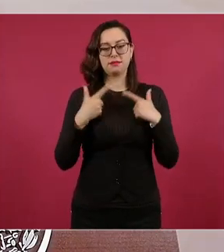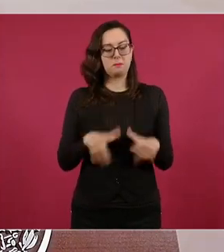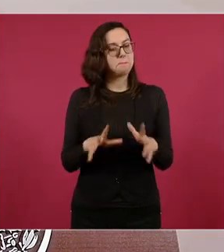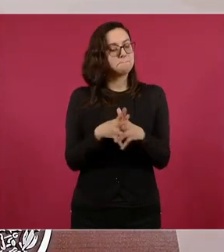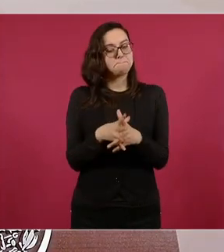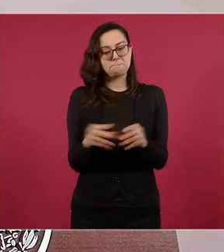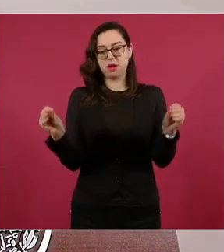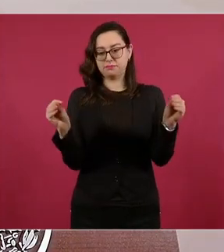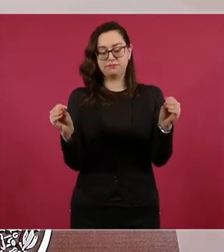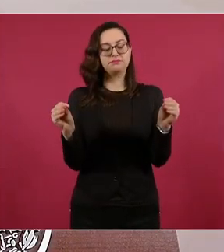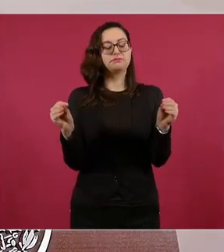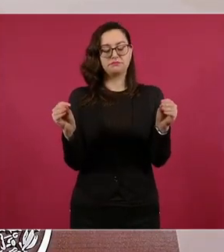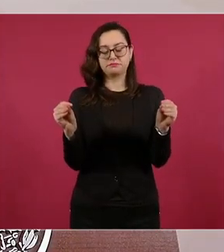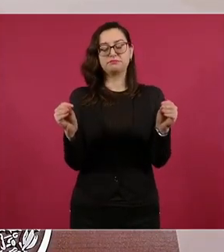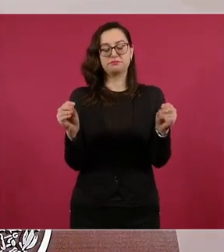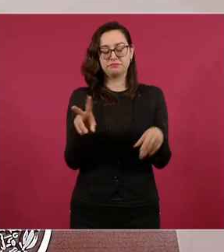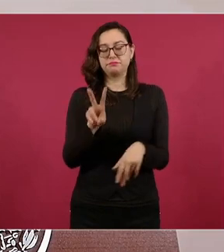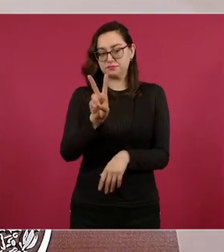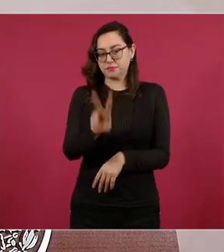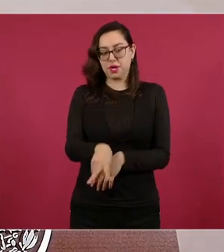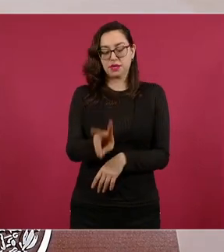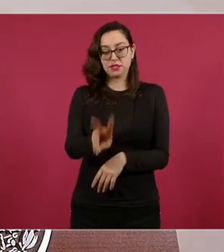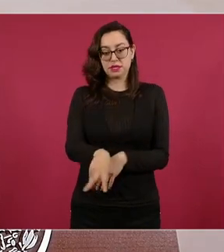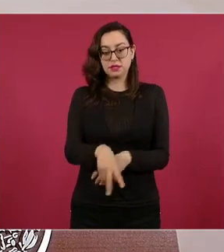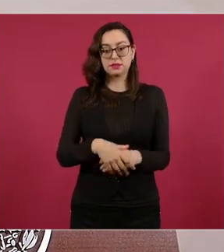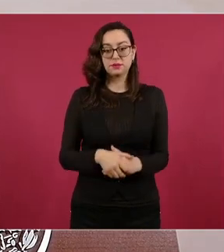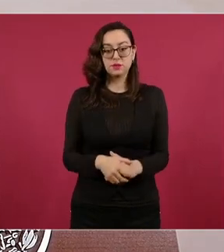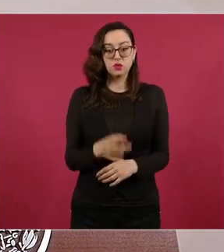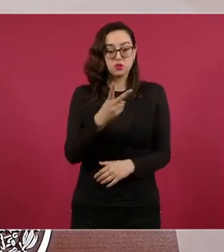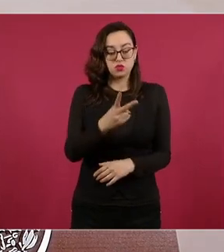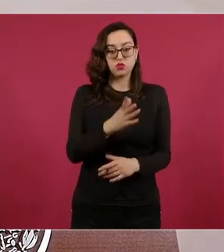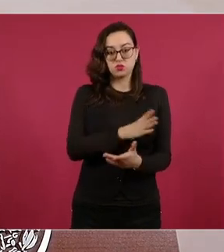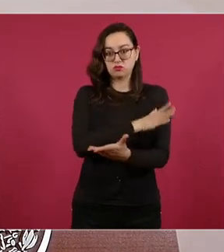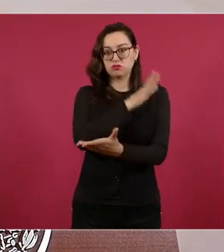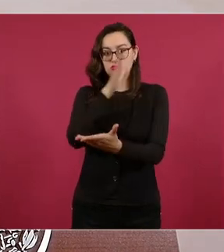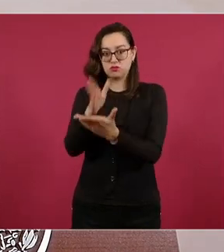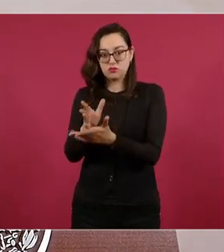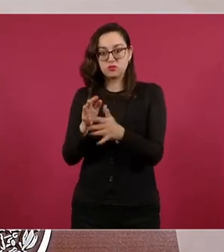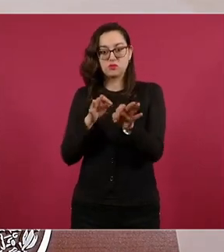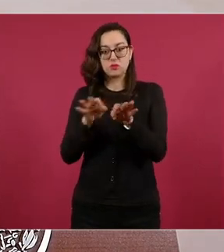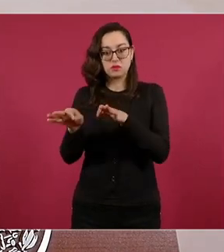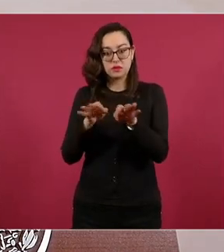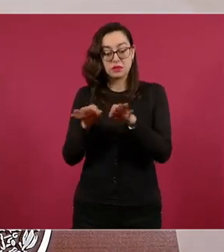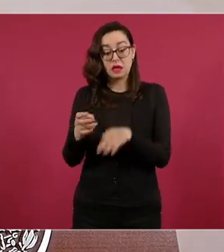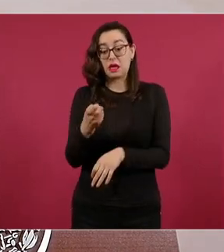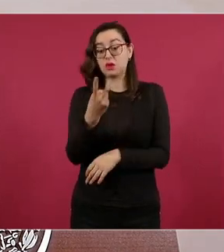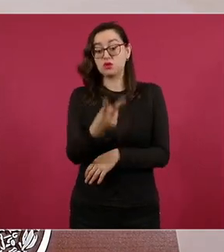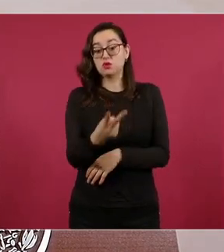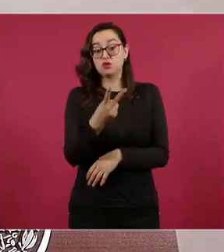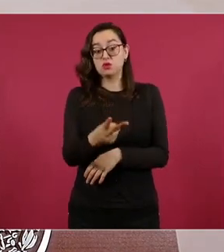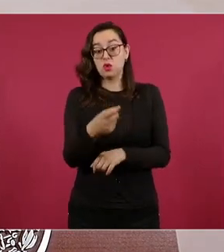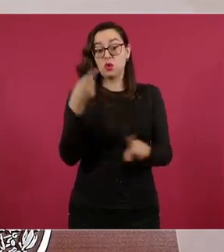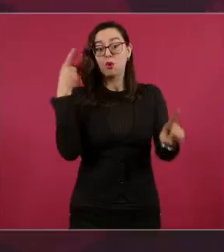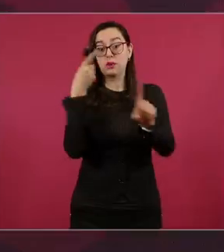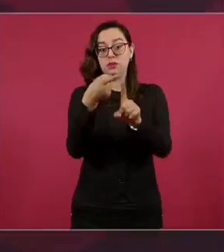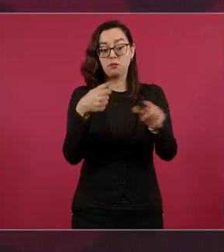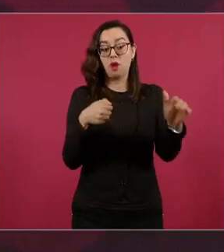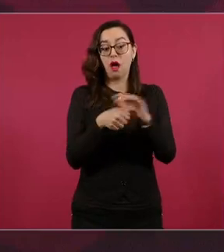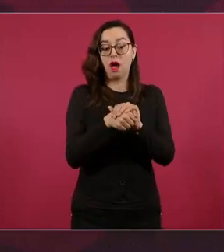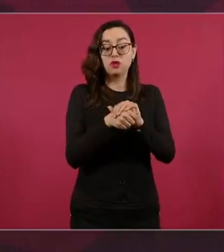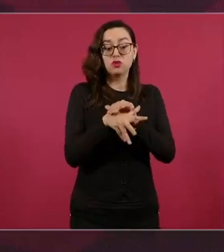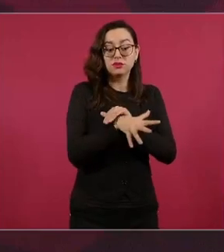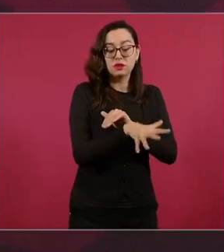que están trabajando en la búsqueda de los jóvenes de Ayotzinapa